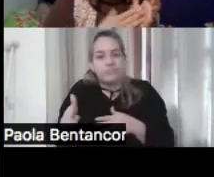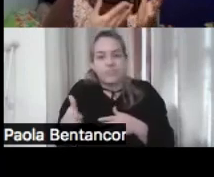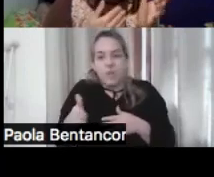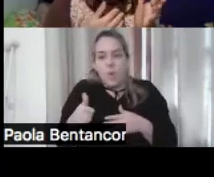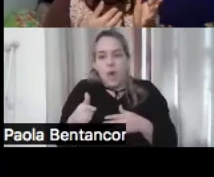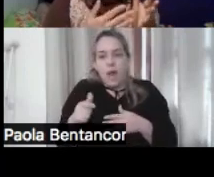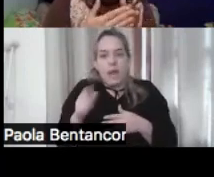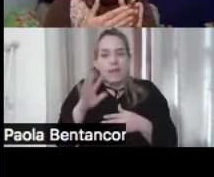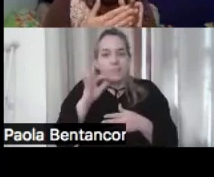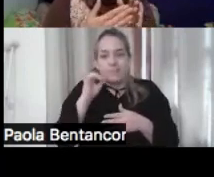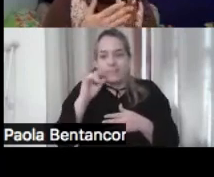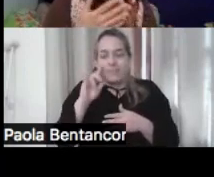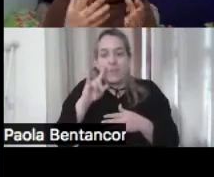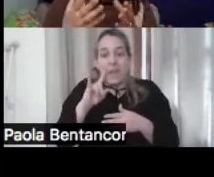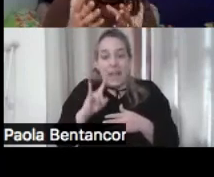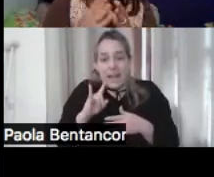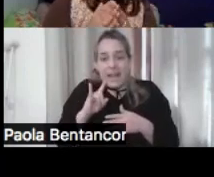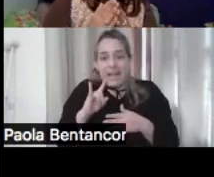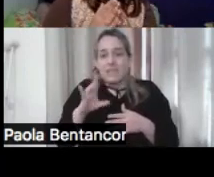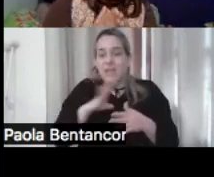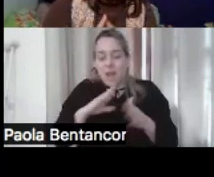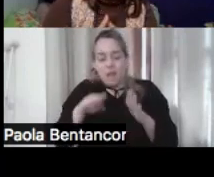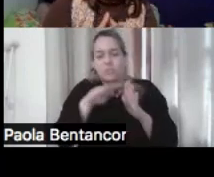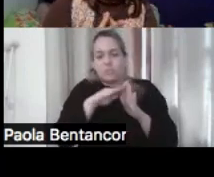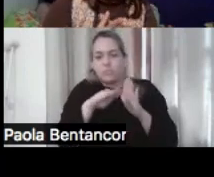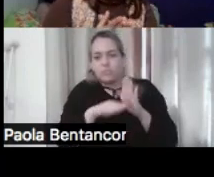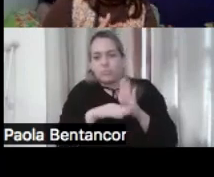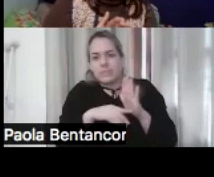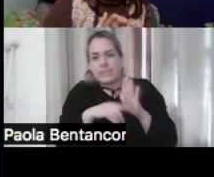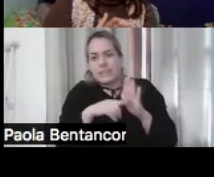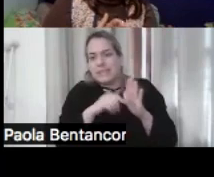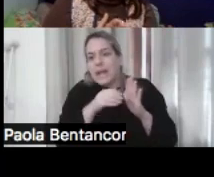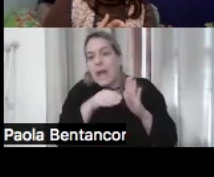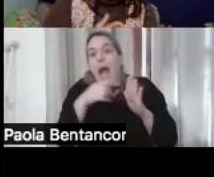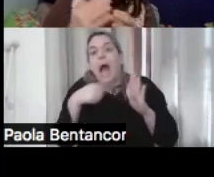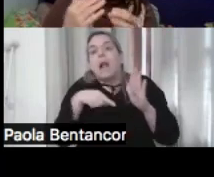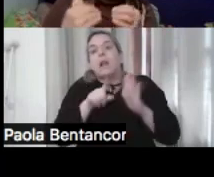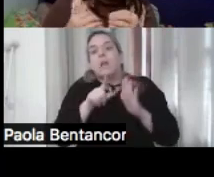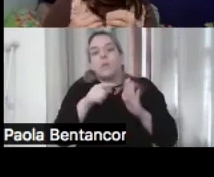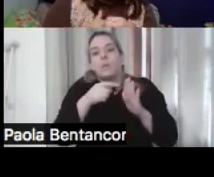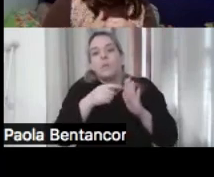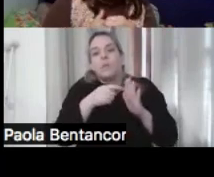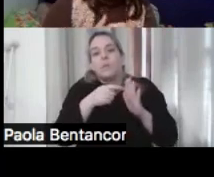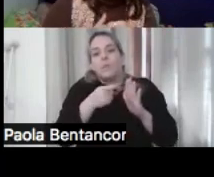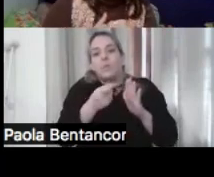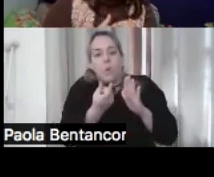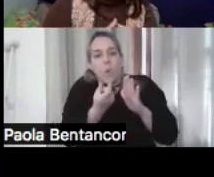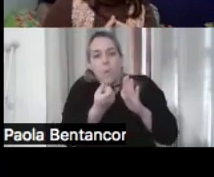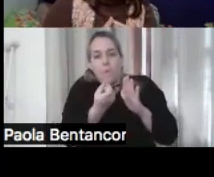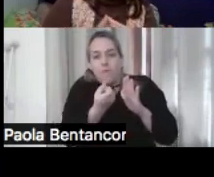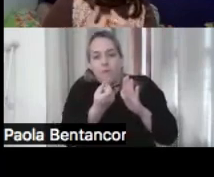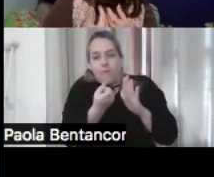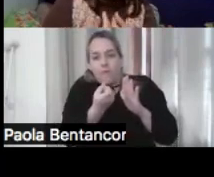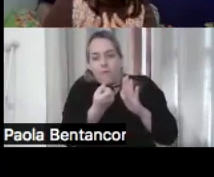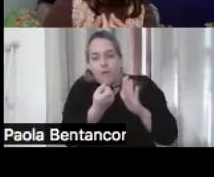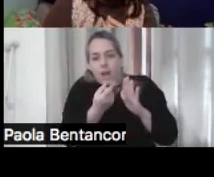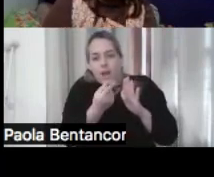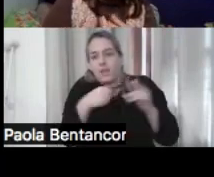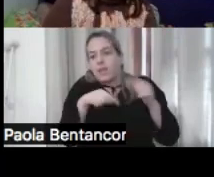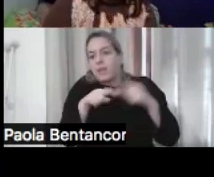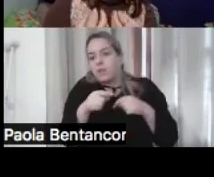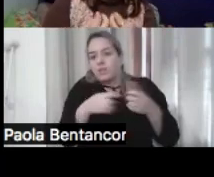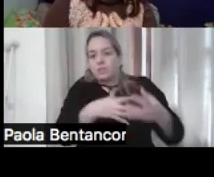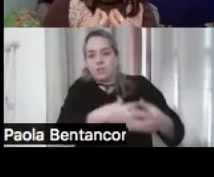componentes de esa leche. Hoy, y más aún en lo que tiene que ver con las enfermedades poco frecuentes, que cuando hay muy baja prevalencia en la población